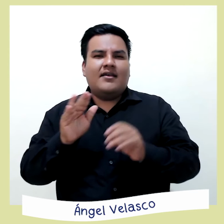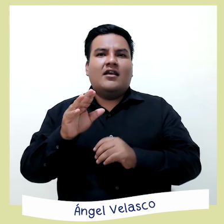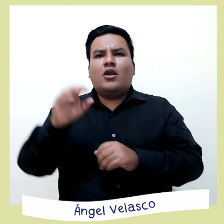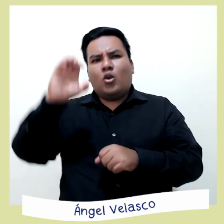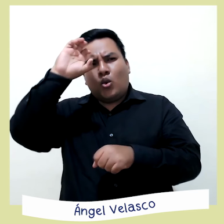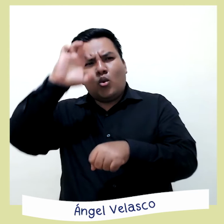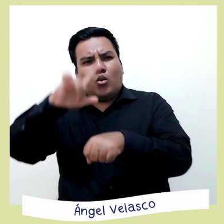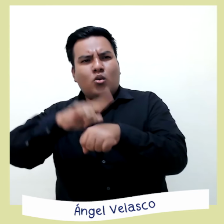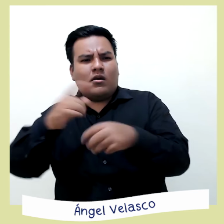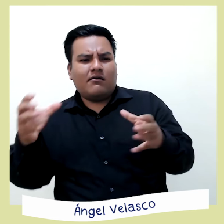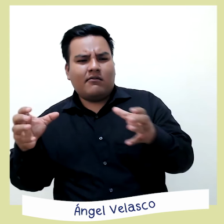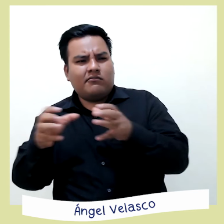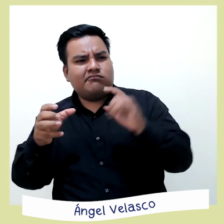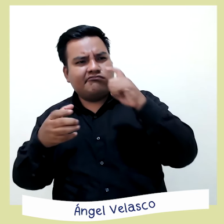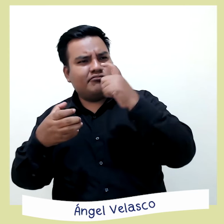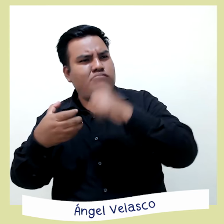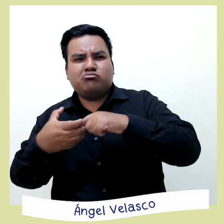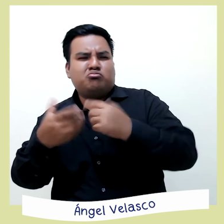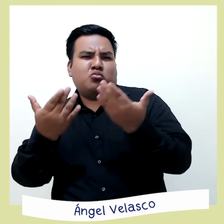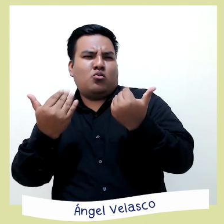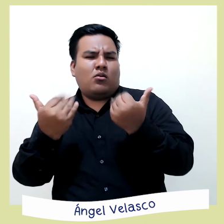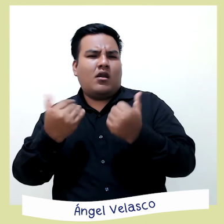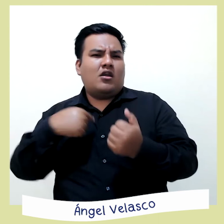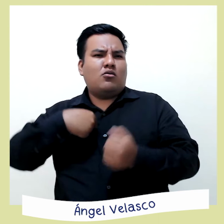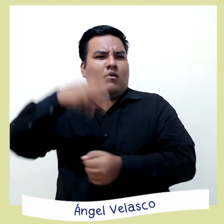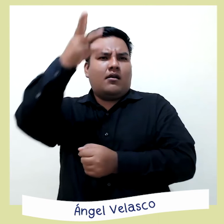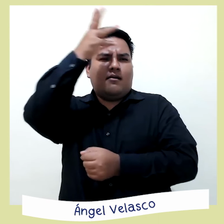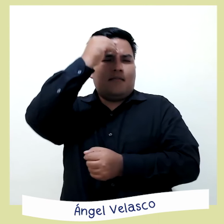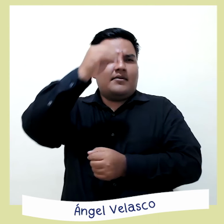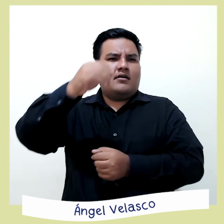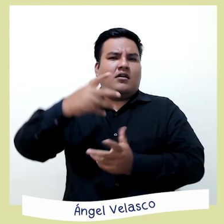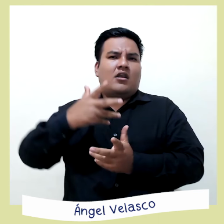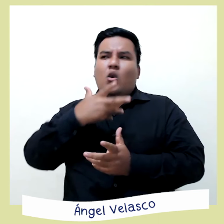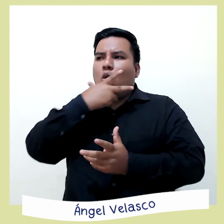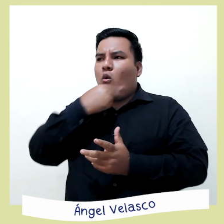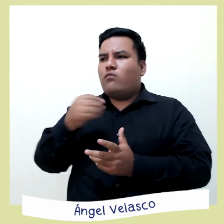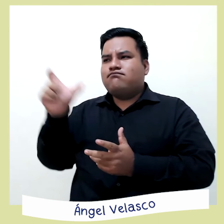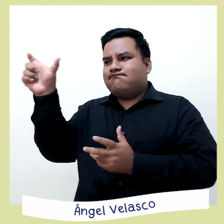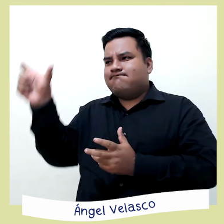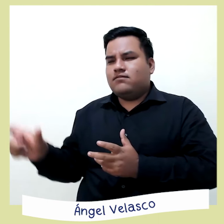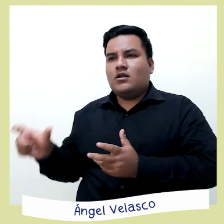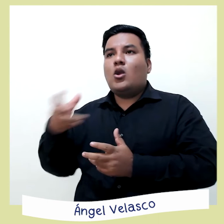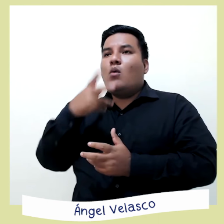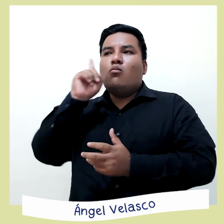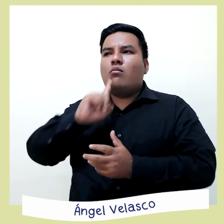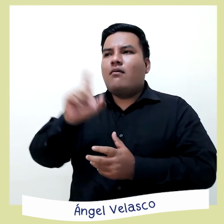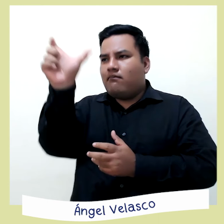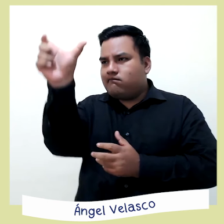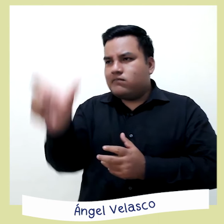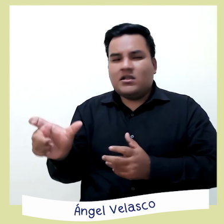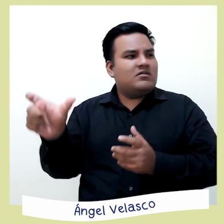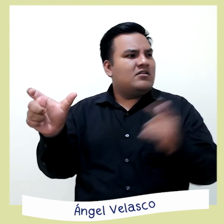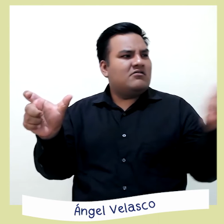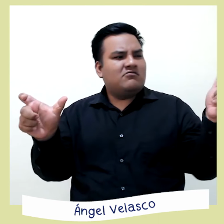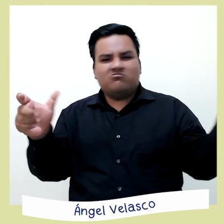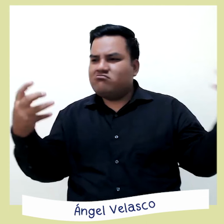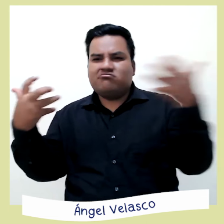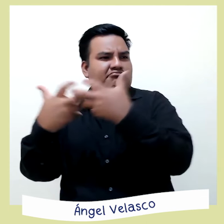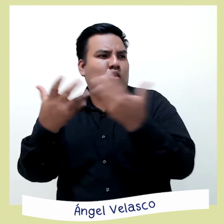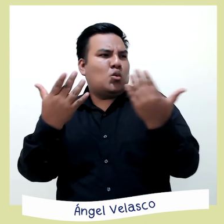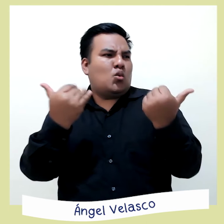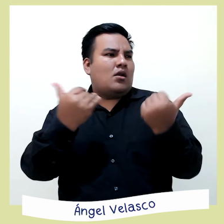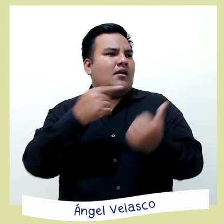somos personas que no correspondemos al modelo binario, que no correspondemos a lo que es su cultura o su